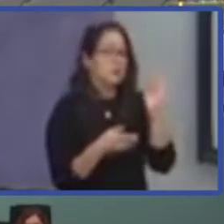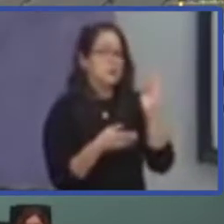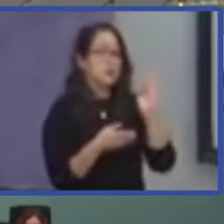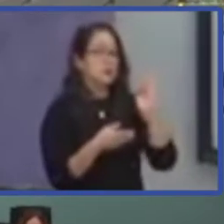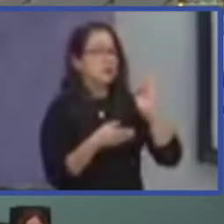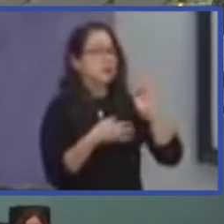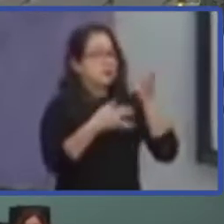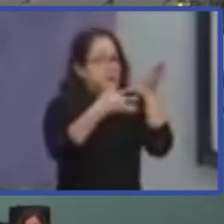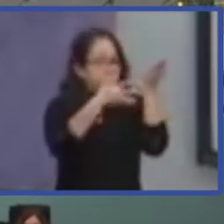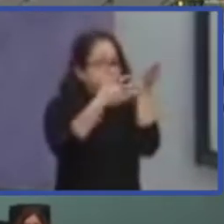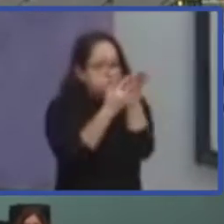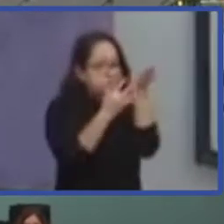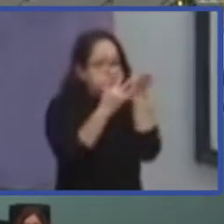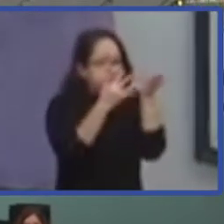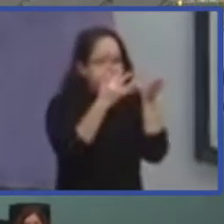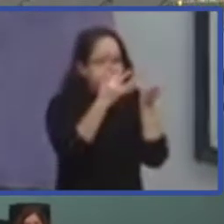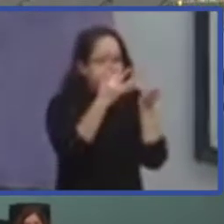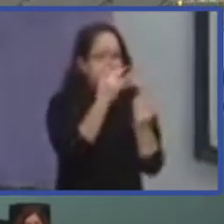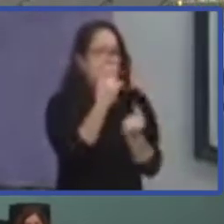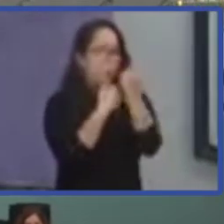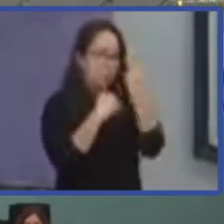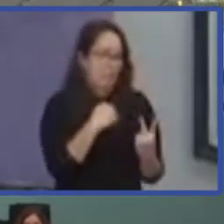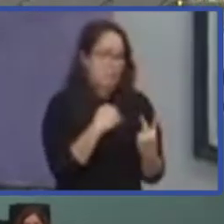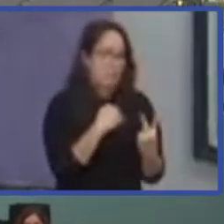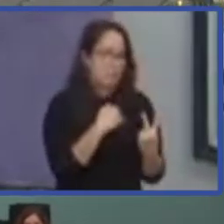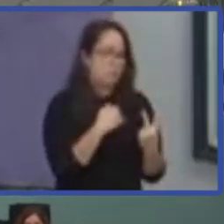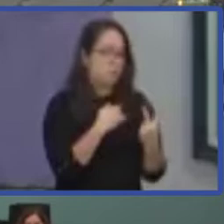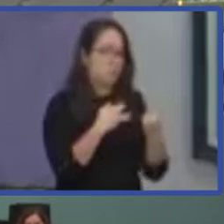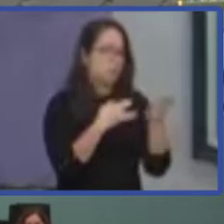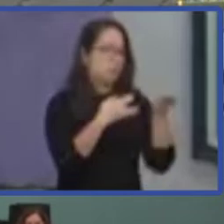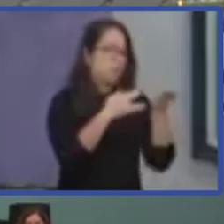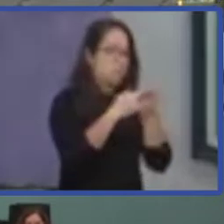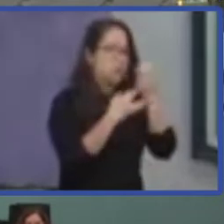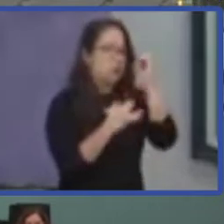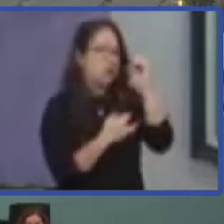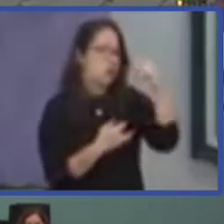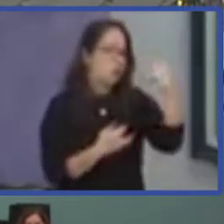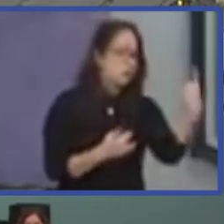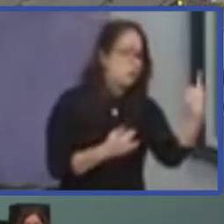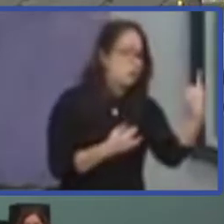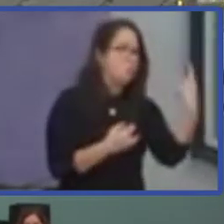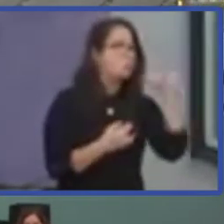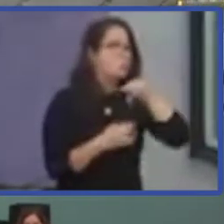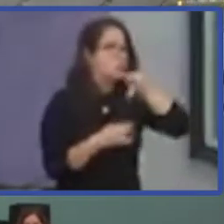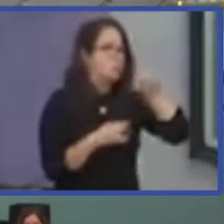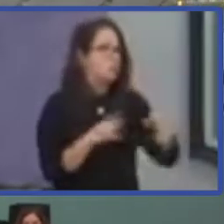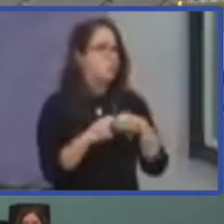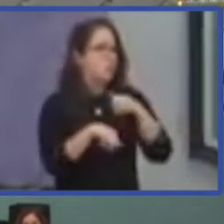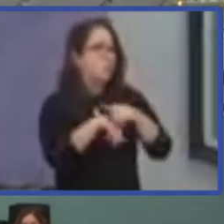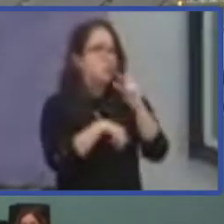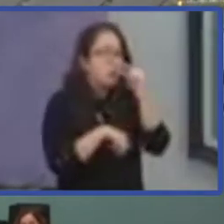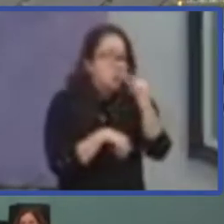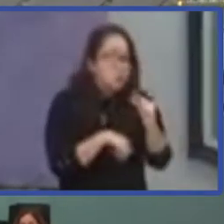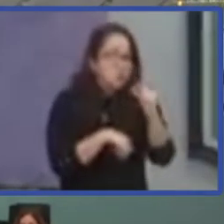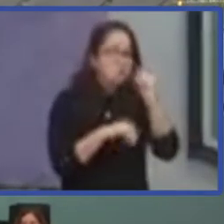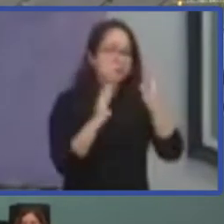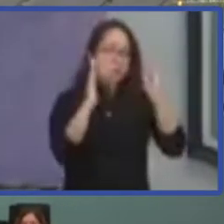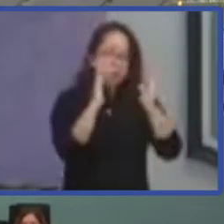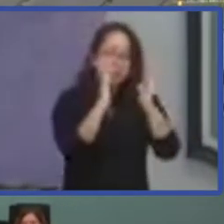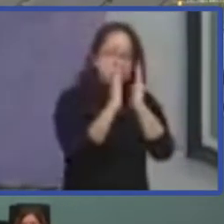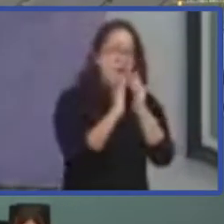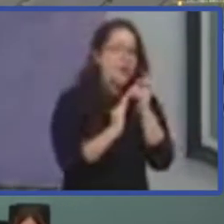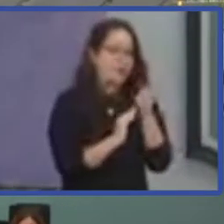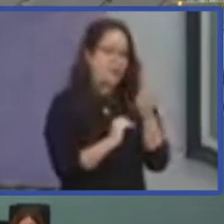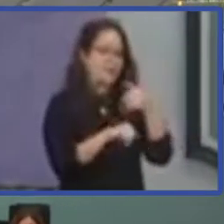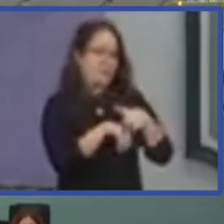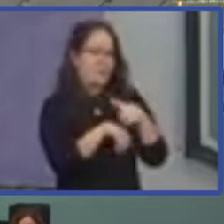un medio en medio de dos números cero y uno y luego tienes números más pequeños más pequeños y ahí viene la paradoja de Zenón y la